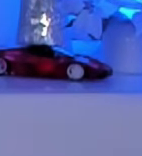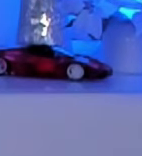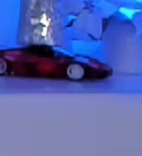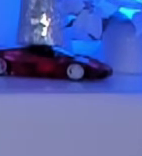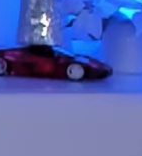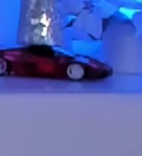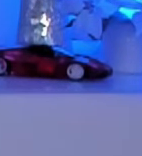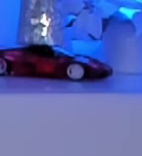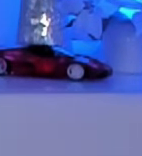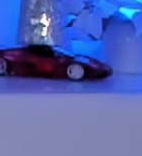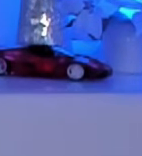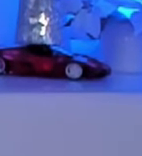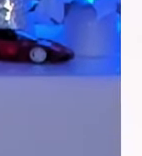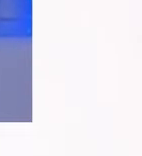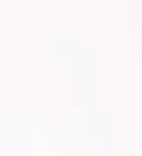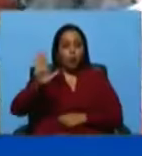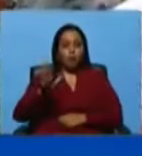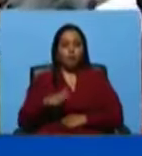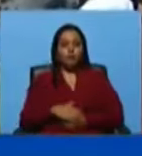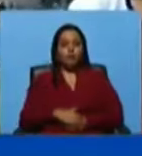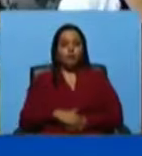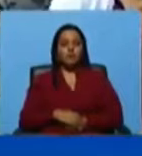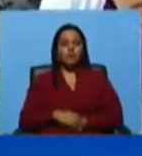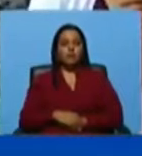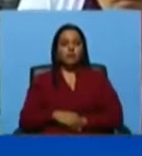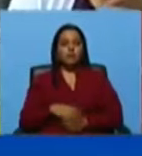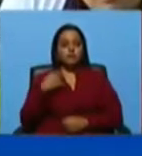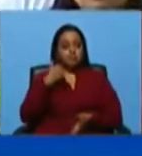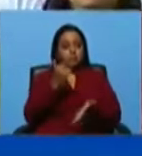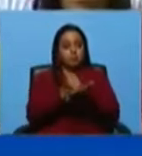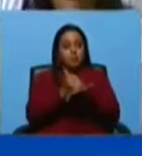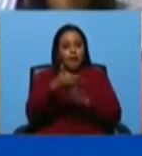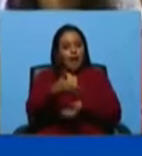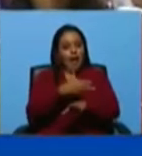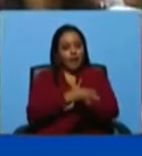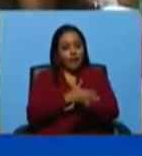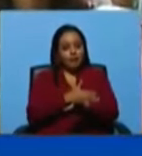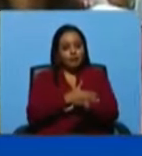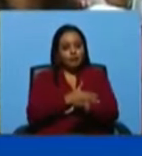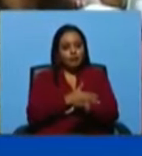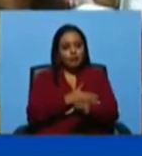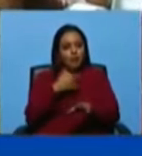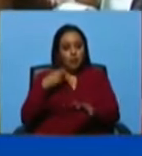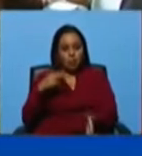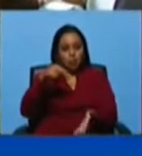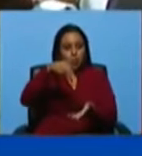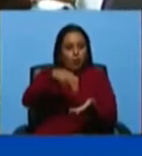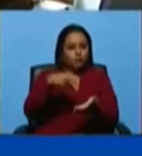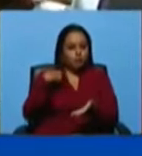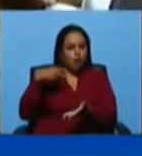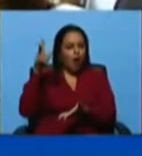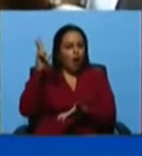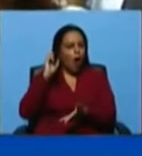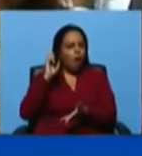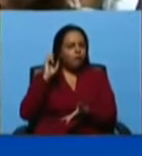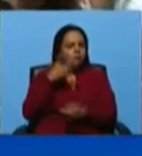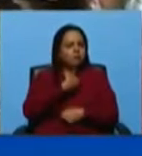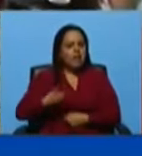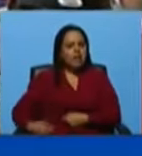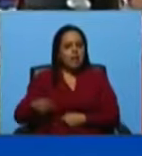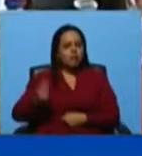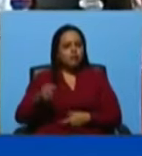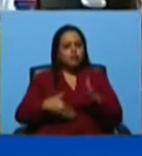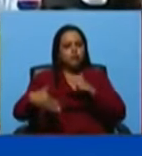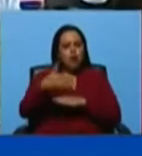desvela en su comparecencia de ayer ahorita antes de salir escuché un comunicado de la presidenta del tribunal supremo de justicia